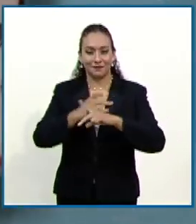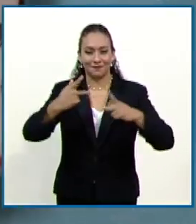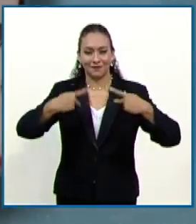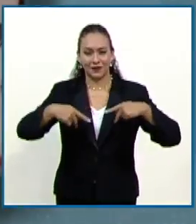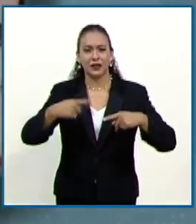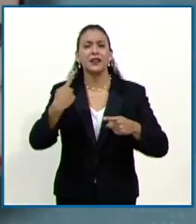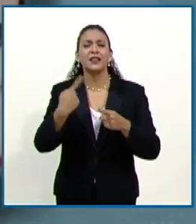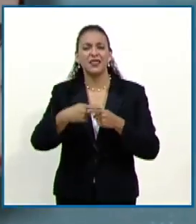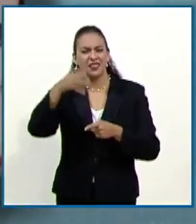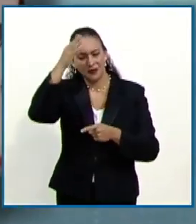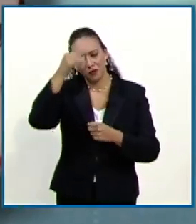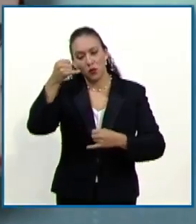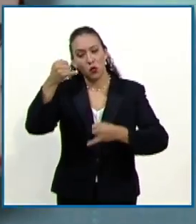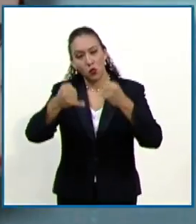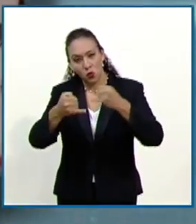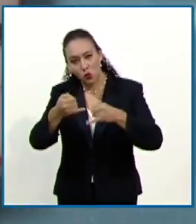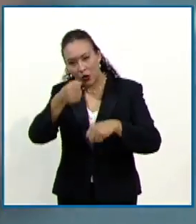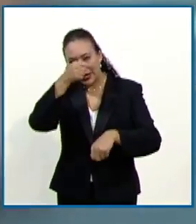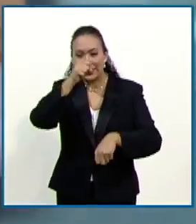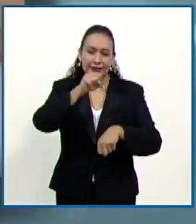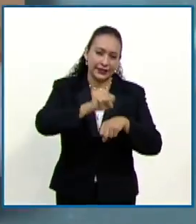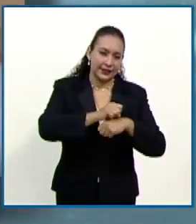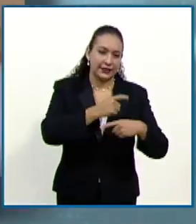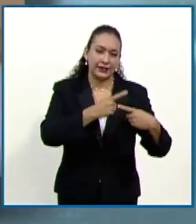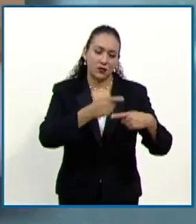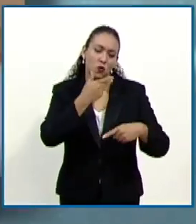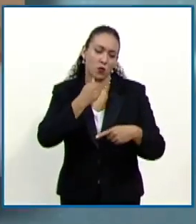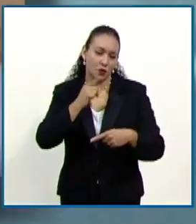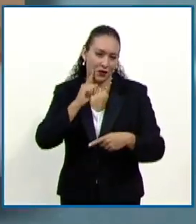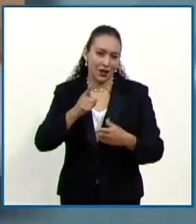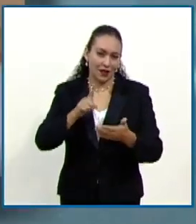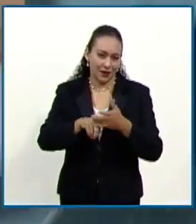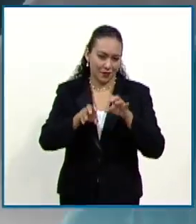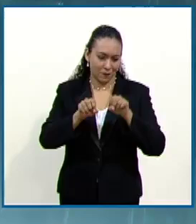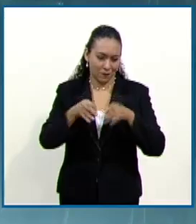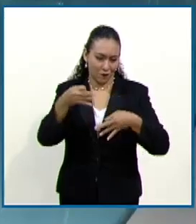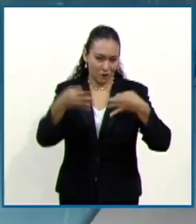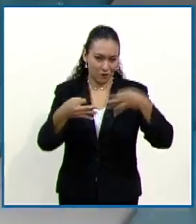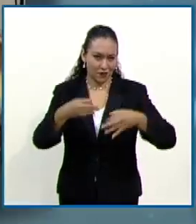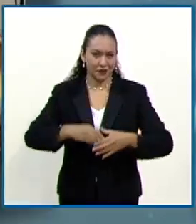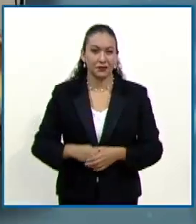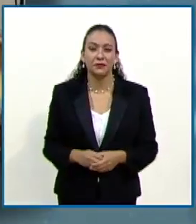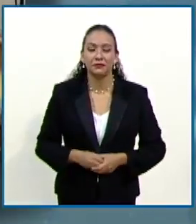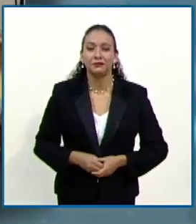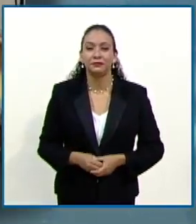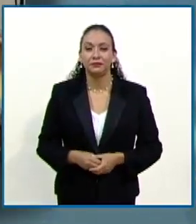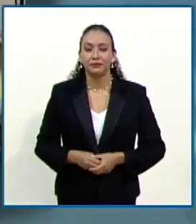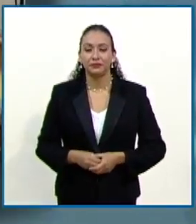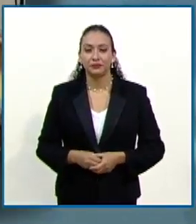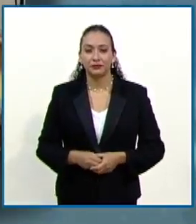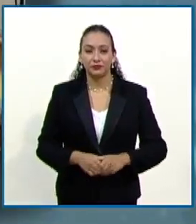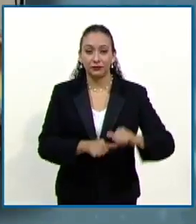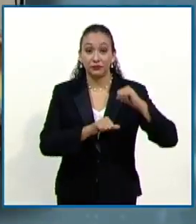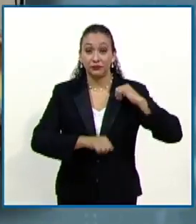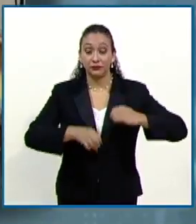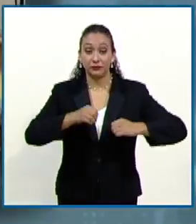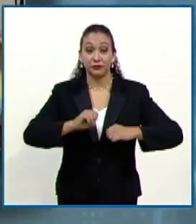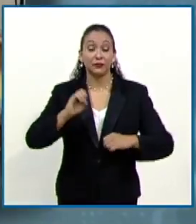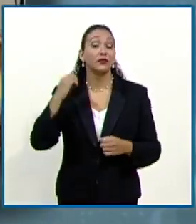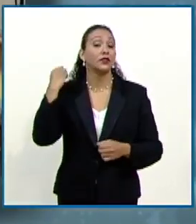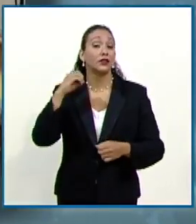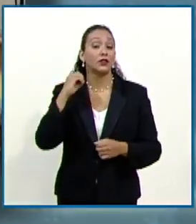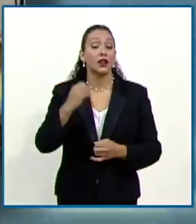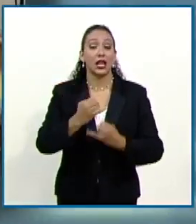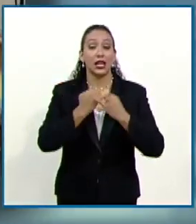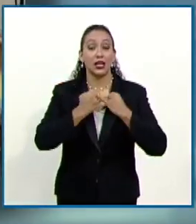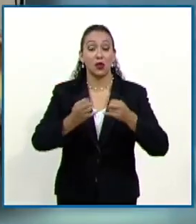a juezas, jueces, secretarias y secretarios de los juzgados de conciliación. El Poder Judicial de Oaxaca inauguró